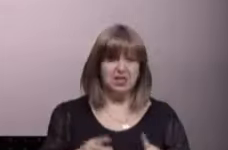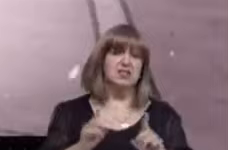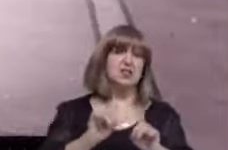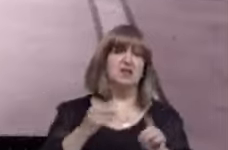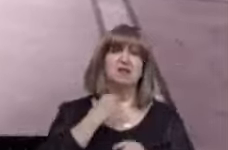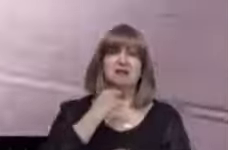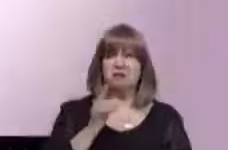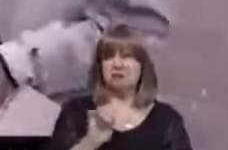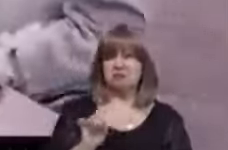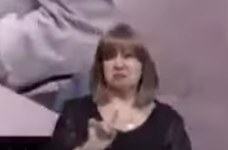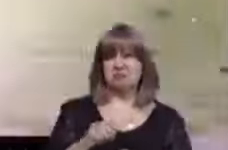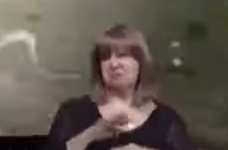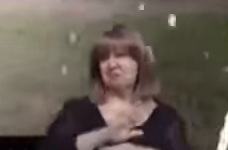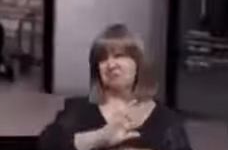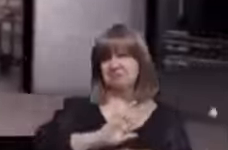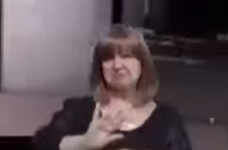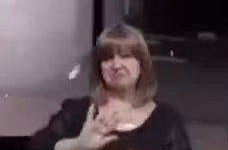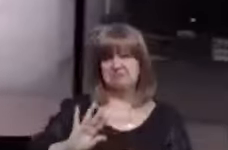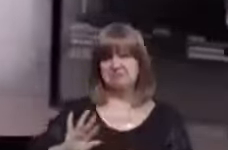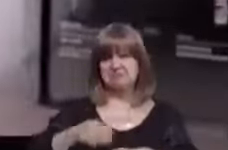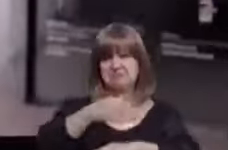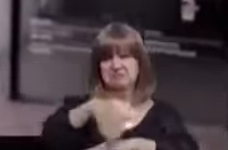hijo.